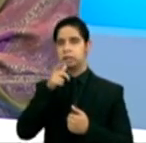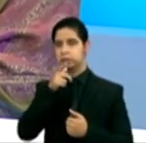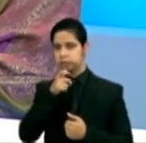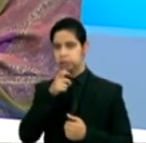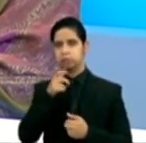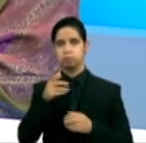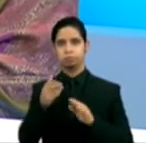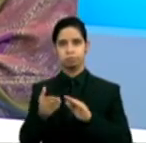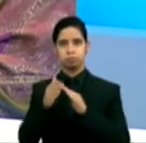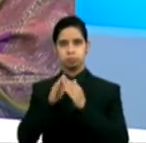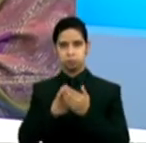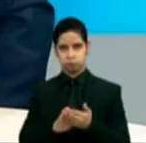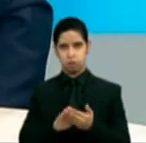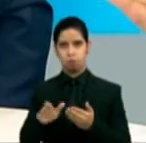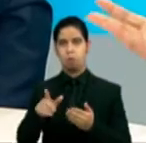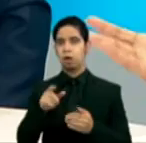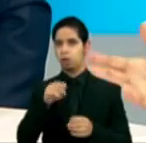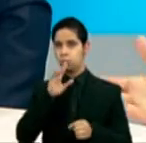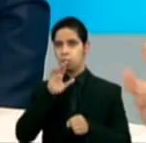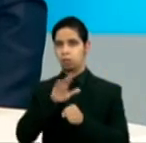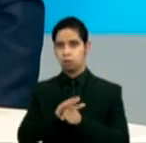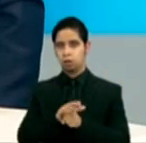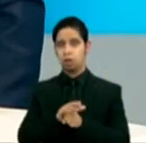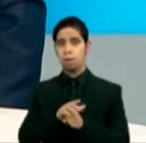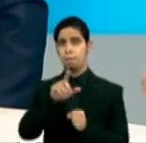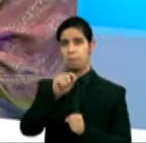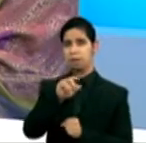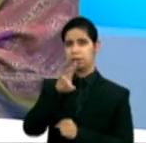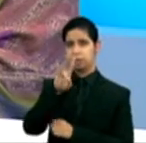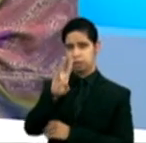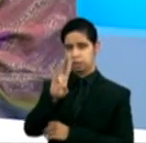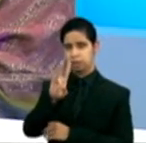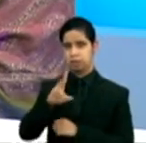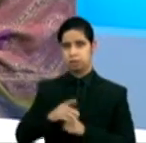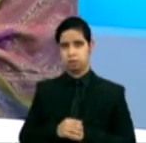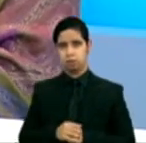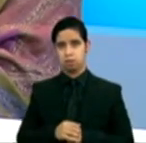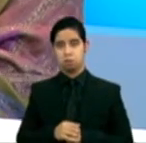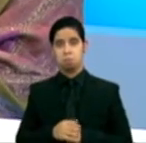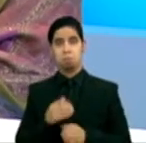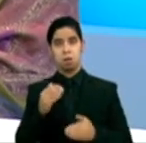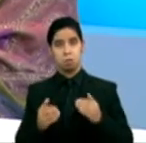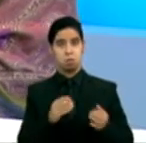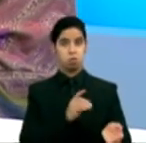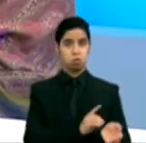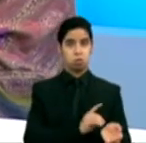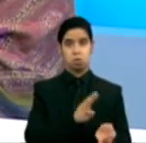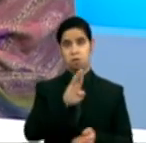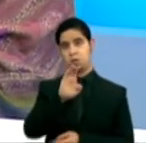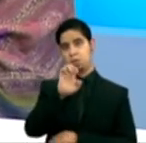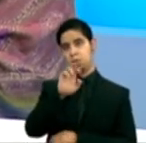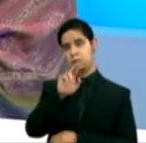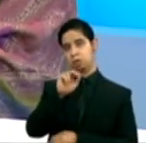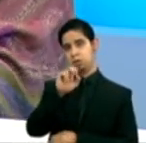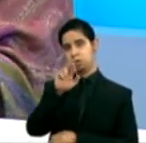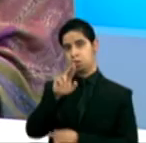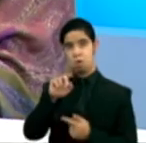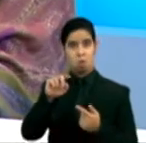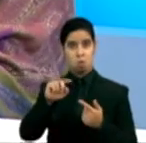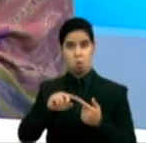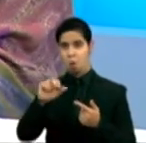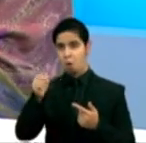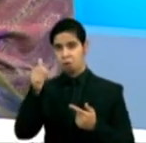para la persona que juramente en el 2017 sea el doctor Bernier u otro candidato, realmente va a tener